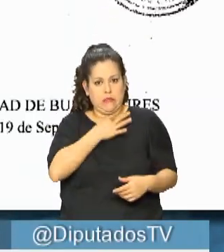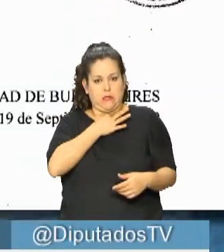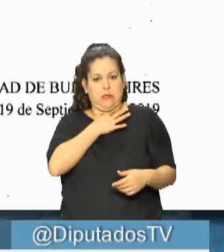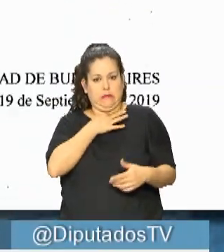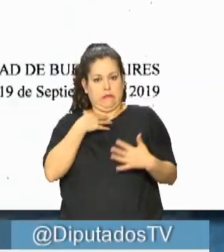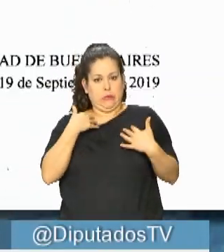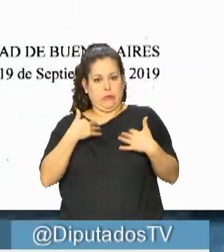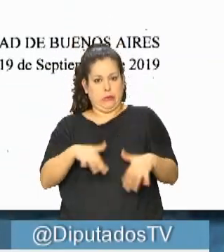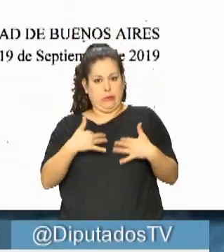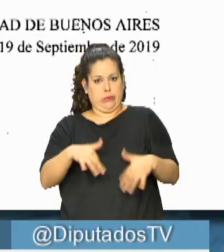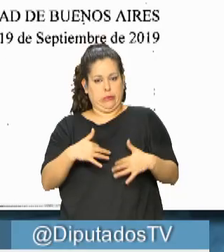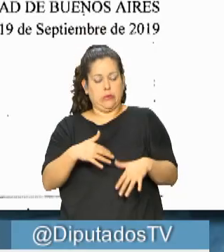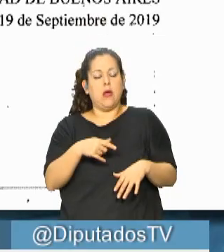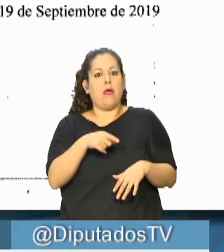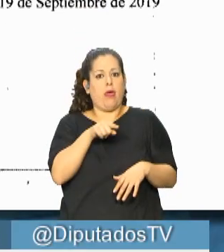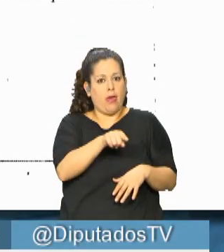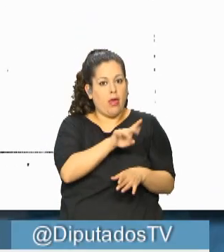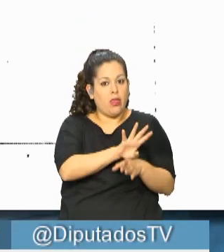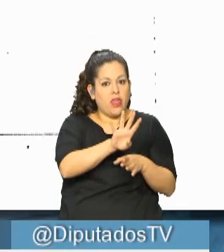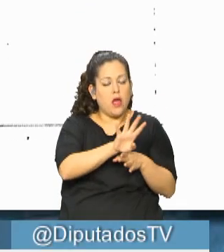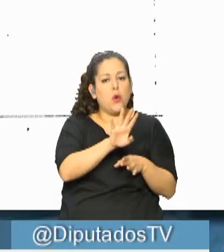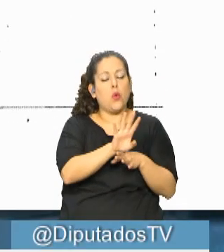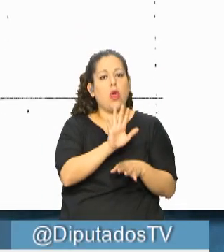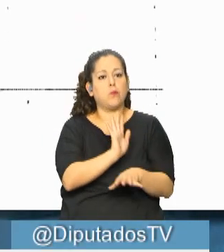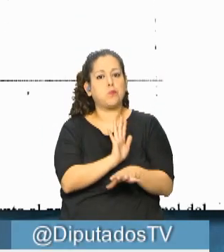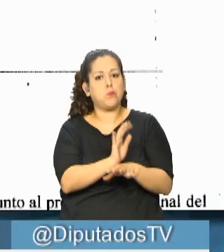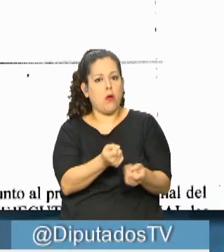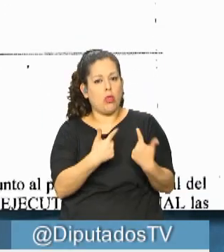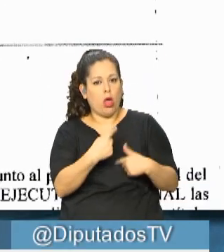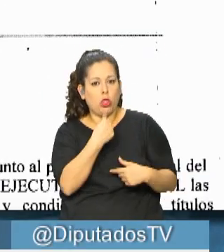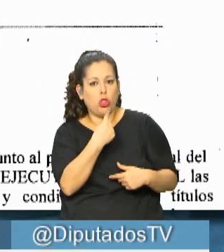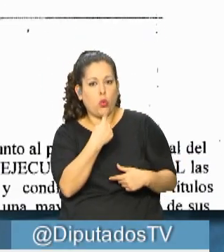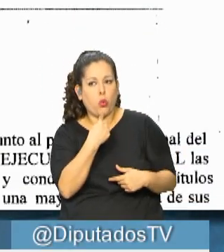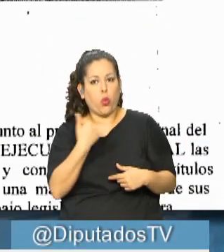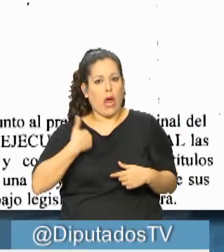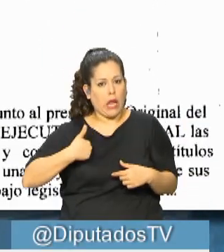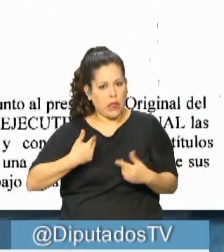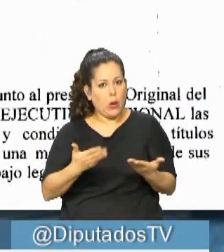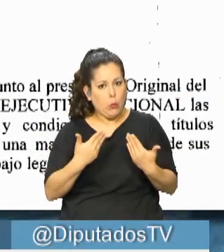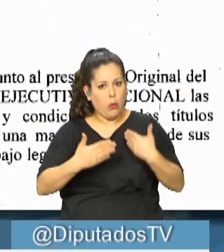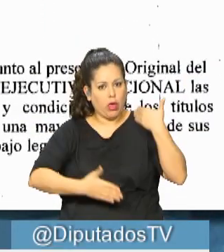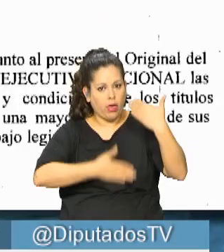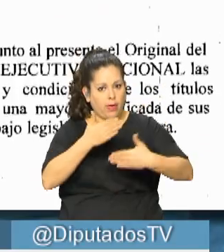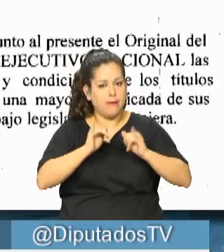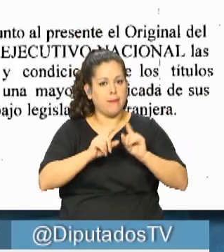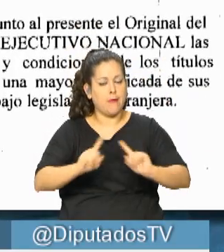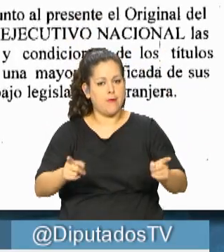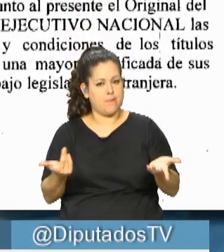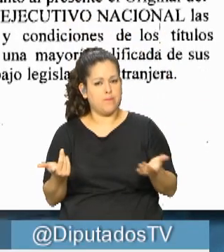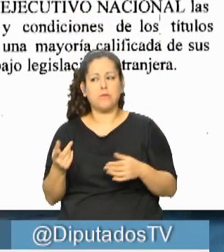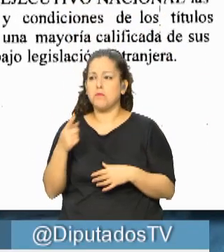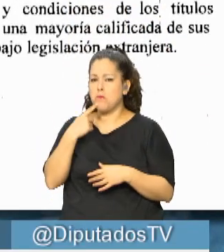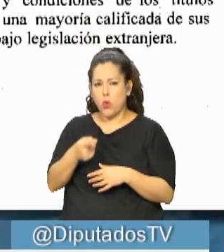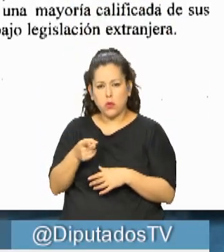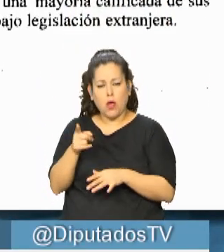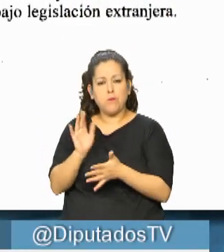están precisamente, está en duda si el país va a poder afrontarlos o no. Sería un reordenamiento del pago,